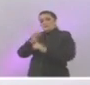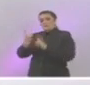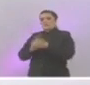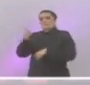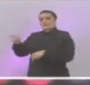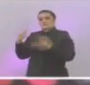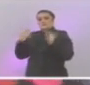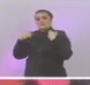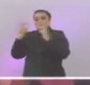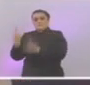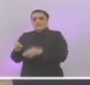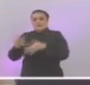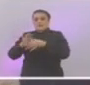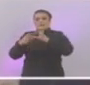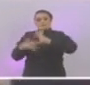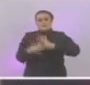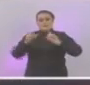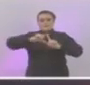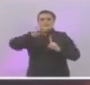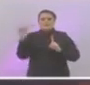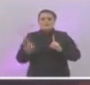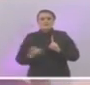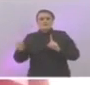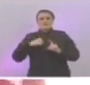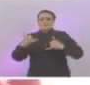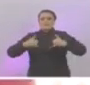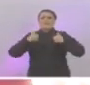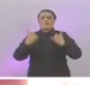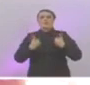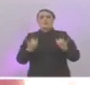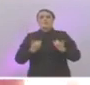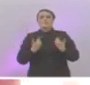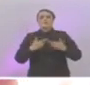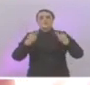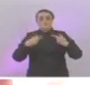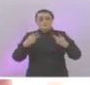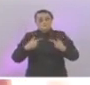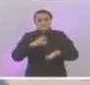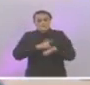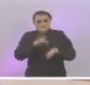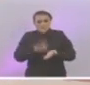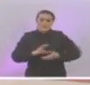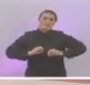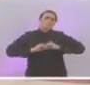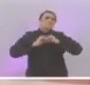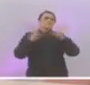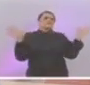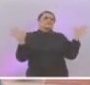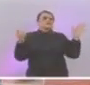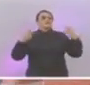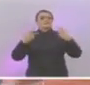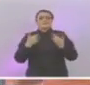representaron este año en la Olimpiada Nacional, Nacional Juvenil, en la Paralimpiada y, por supuesto, en los